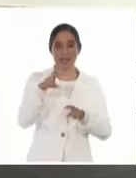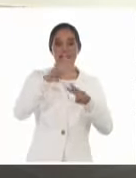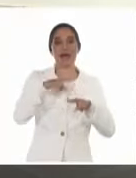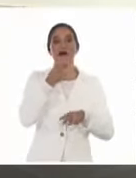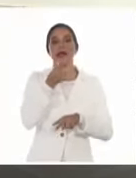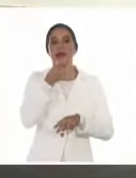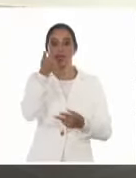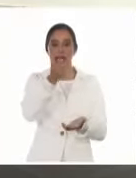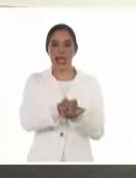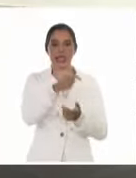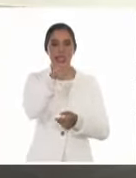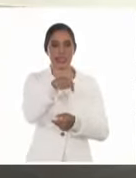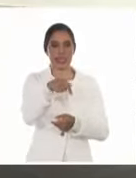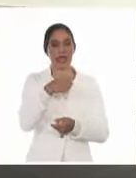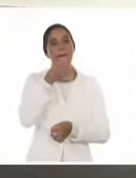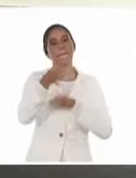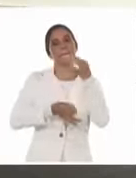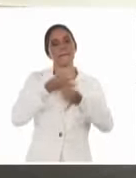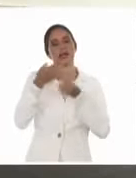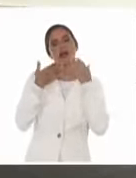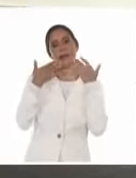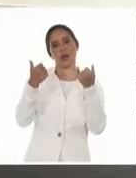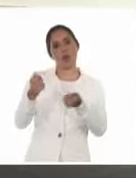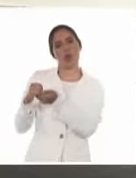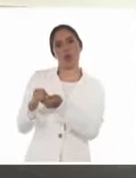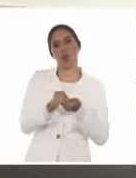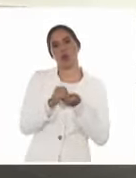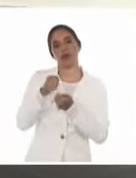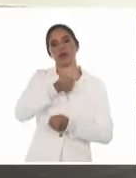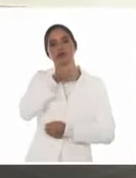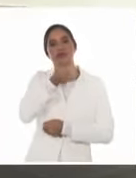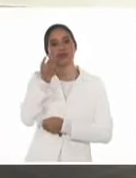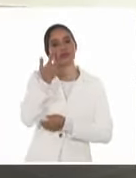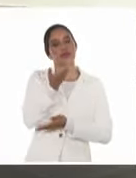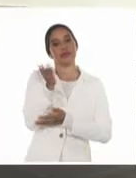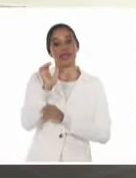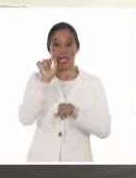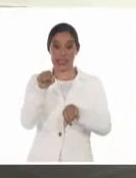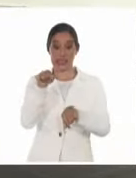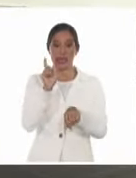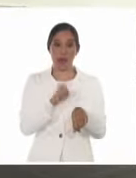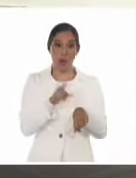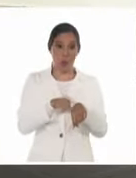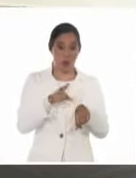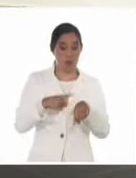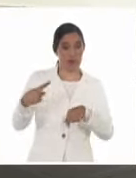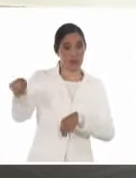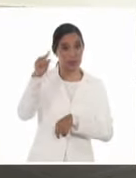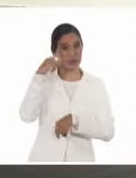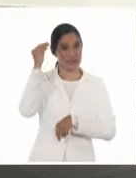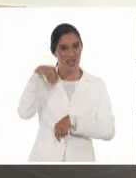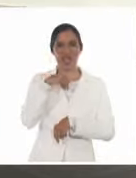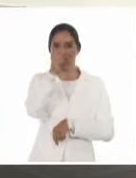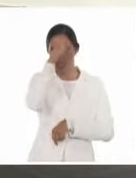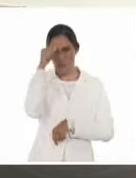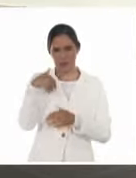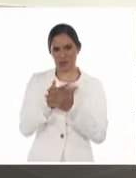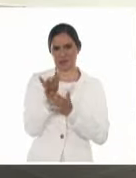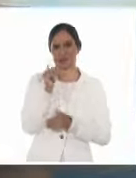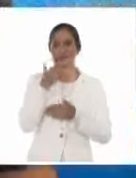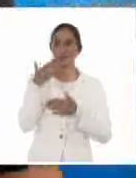capital. El colega Daniel Gotay nos ofrece los detalles a esta hora con lo acontecido este domingo. Gotay, buenas